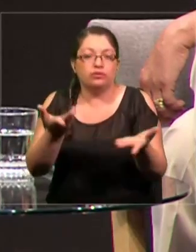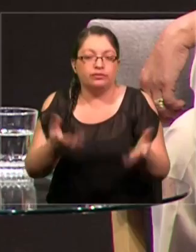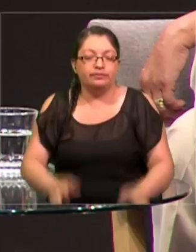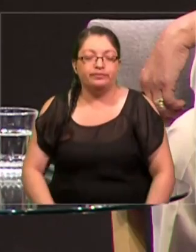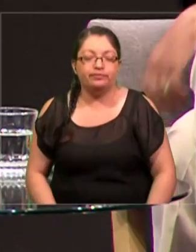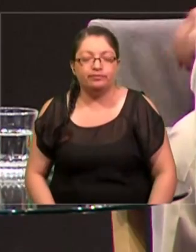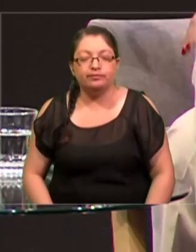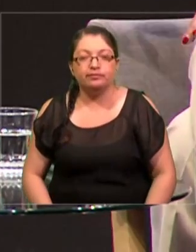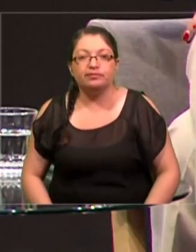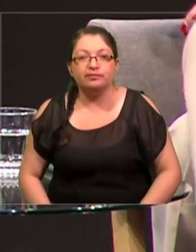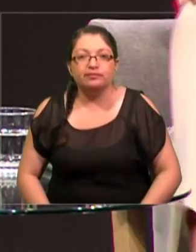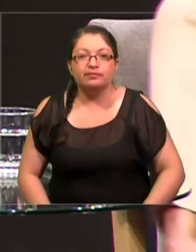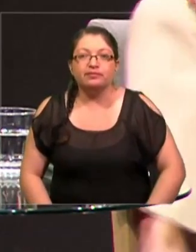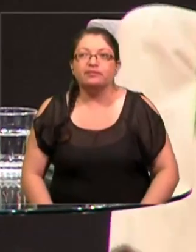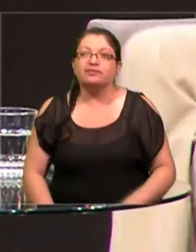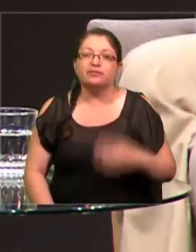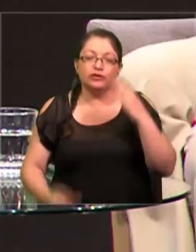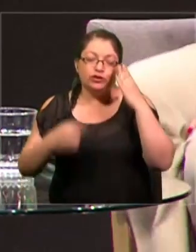instancia.